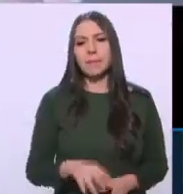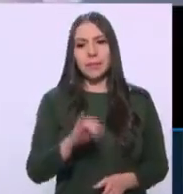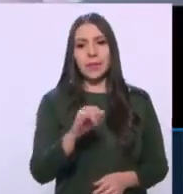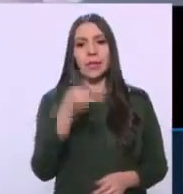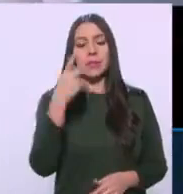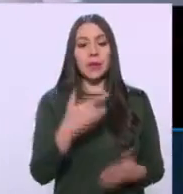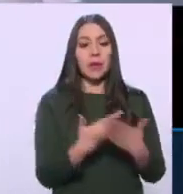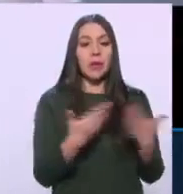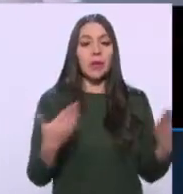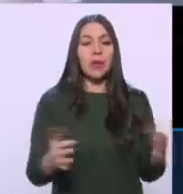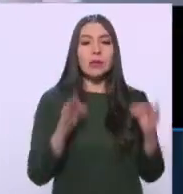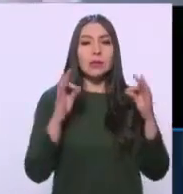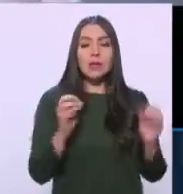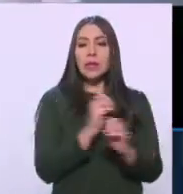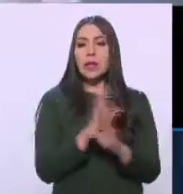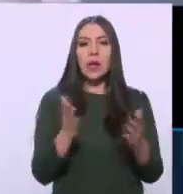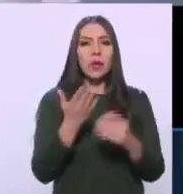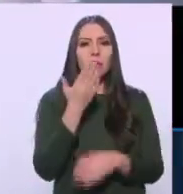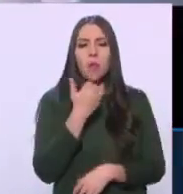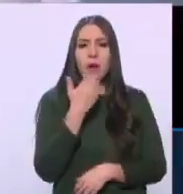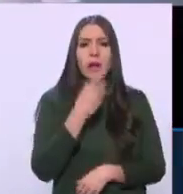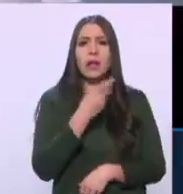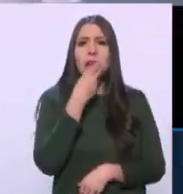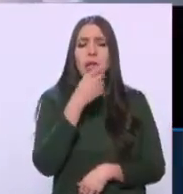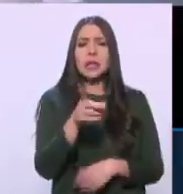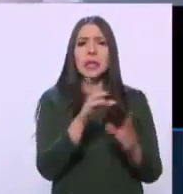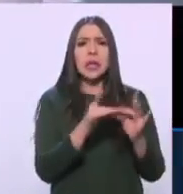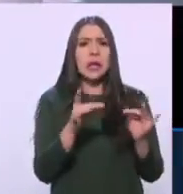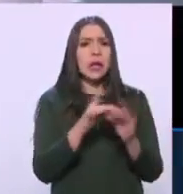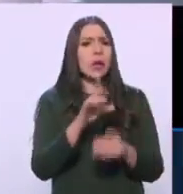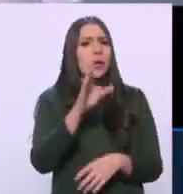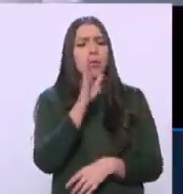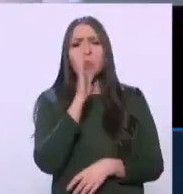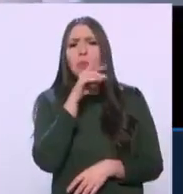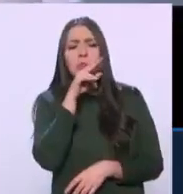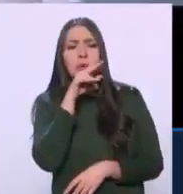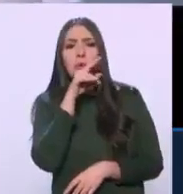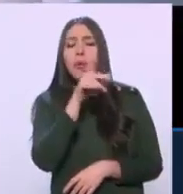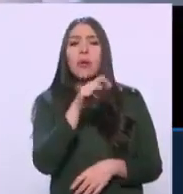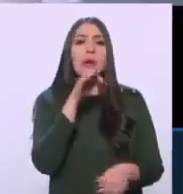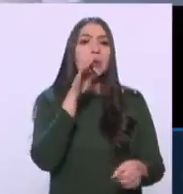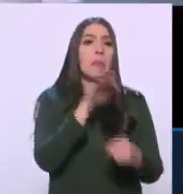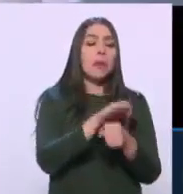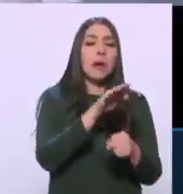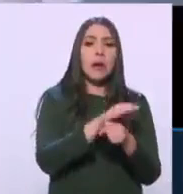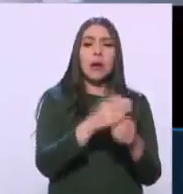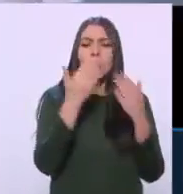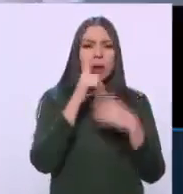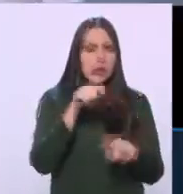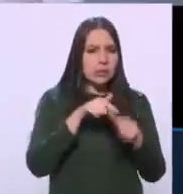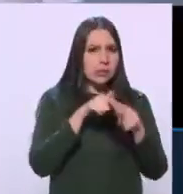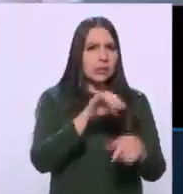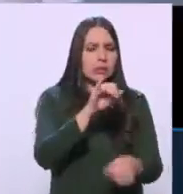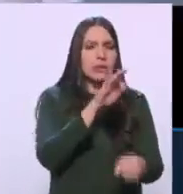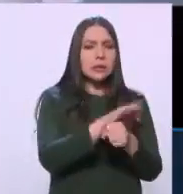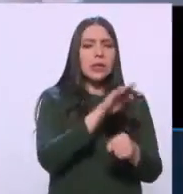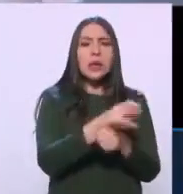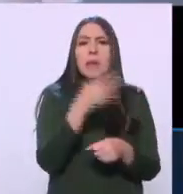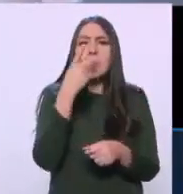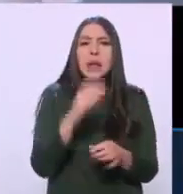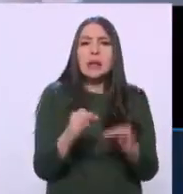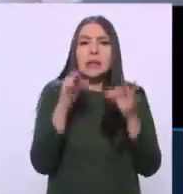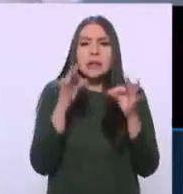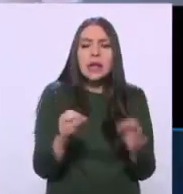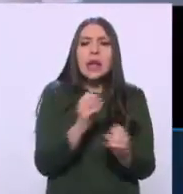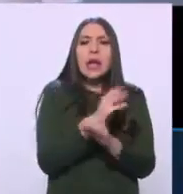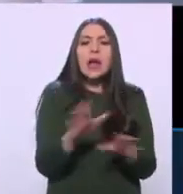¿no? Se dice de manera muy general que no se van a quedar desprotegidos, pero no se señala de manera específica cómo, qué mecanismo y